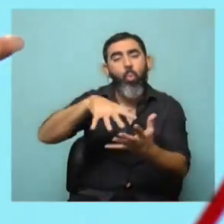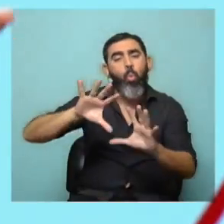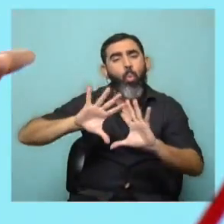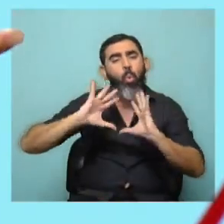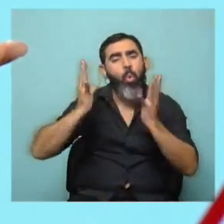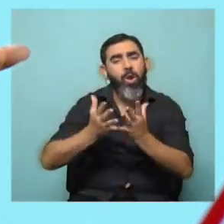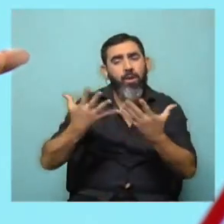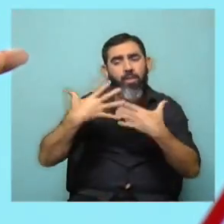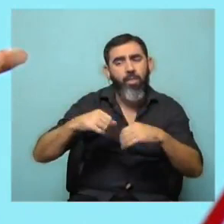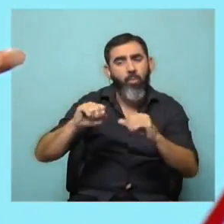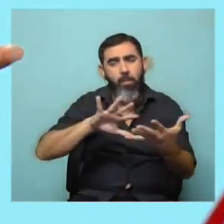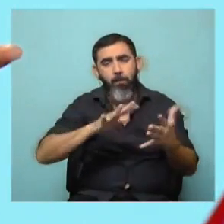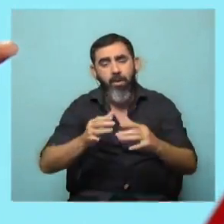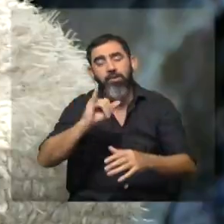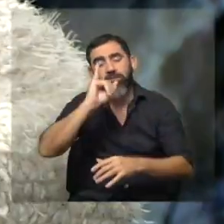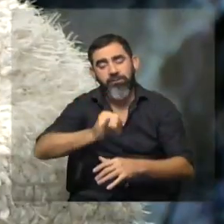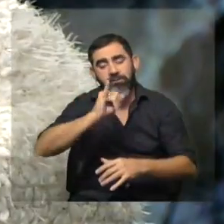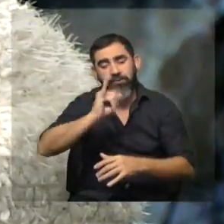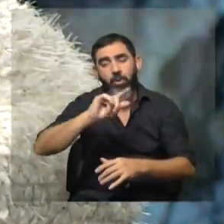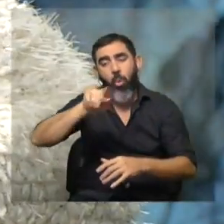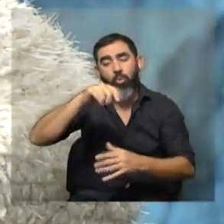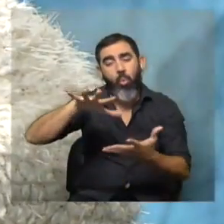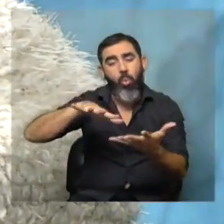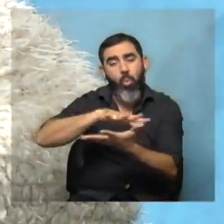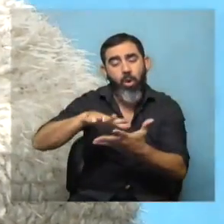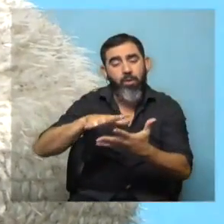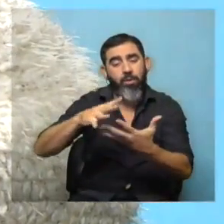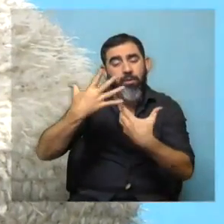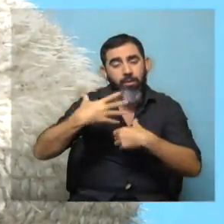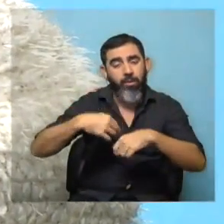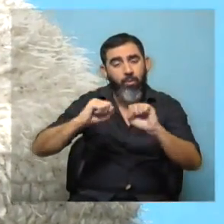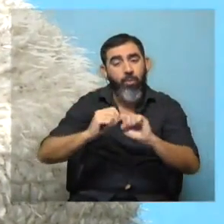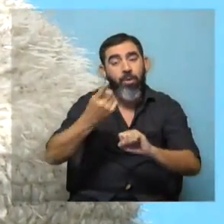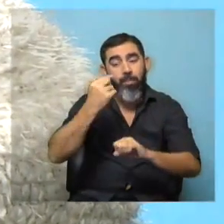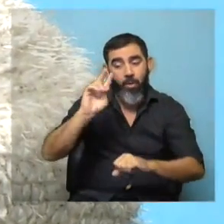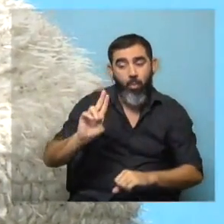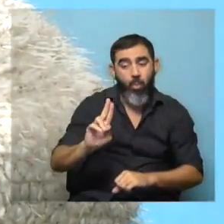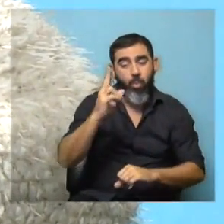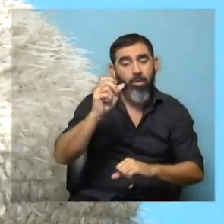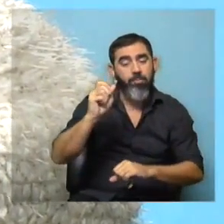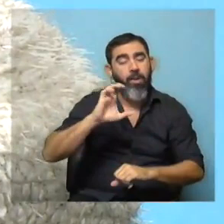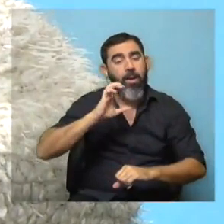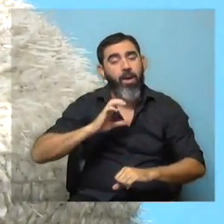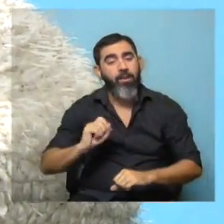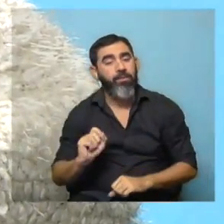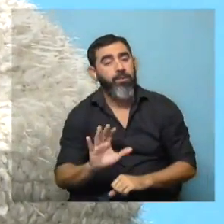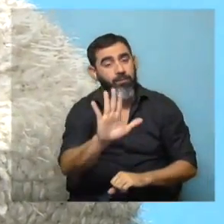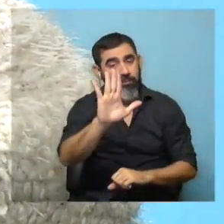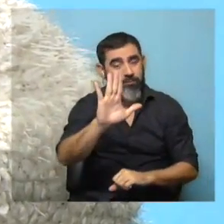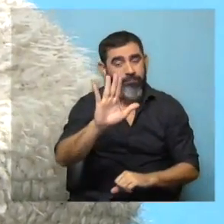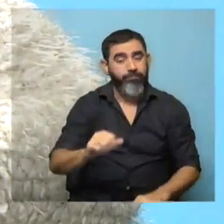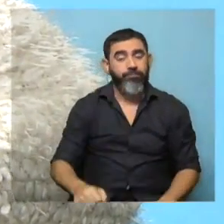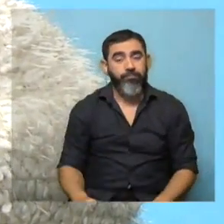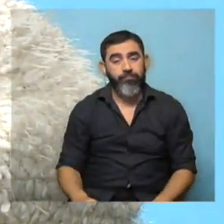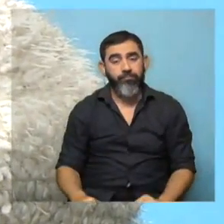encontrado similares? Sí. En otras partes del mundo se han encontrado, pero los de Uruguay tienen una característica que